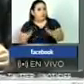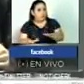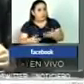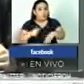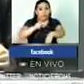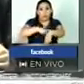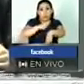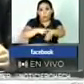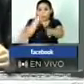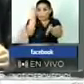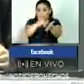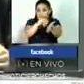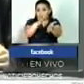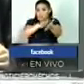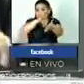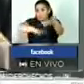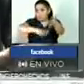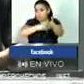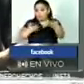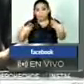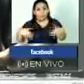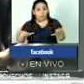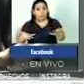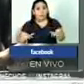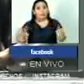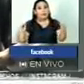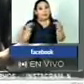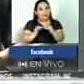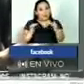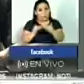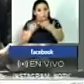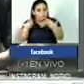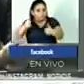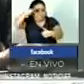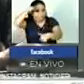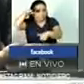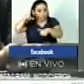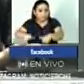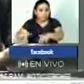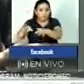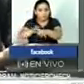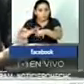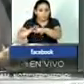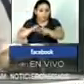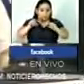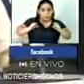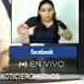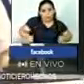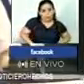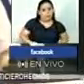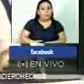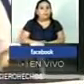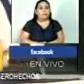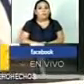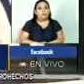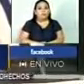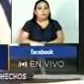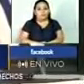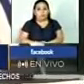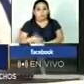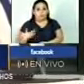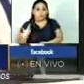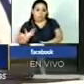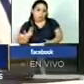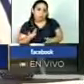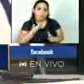horarios establecidos y bajo una coordinación que es a partir del gobierno. Nosotros estamos proporcionando a los